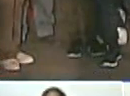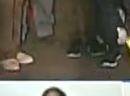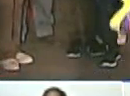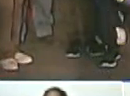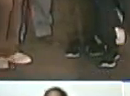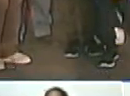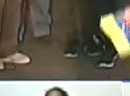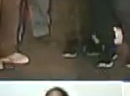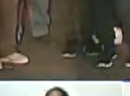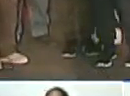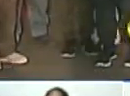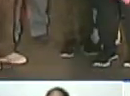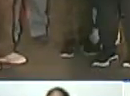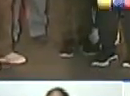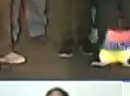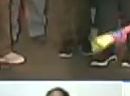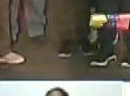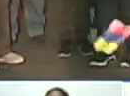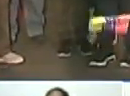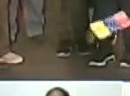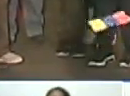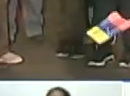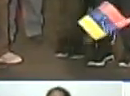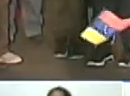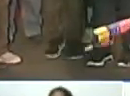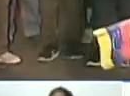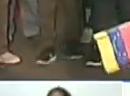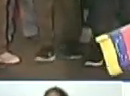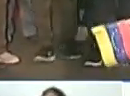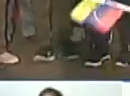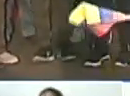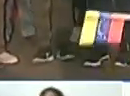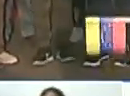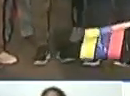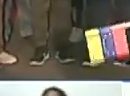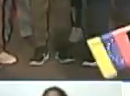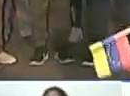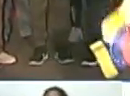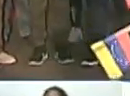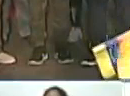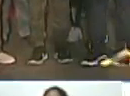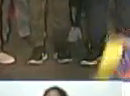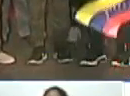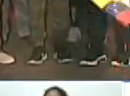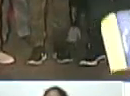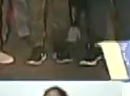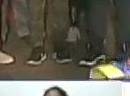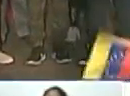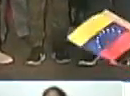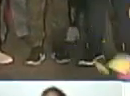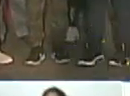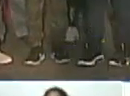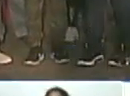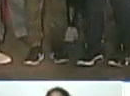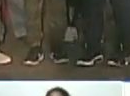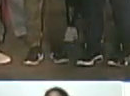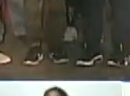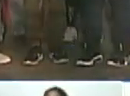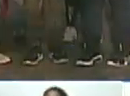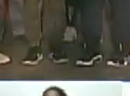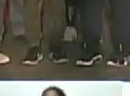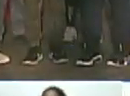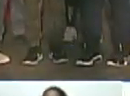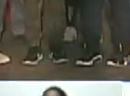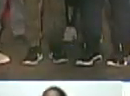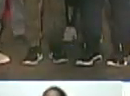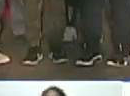pues. Allá veo al Torito también, el Torito lo veo por ahí. Pero quiero que los voceros